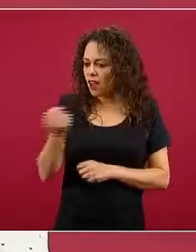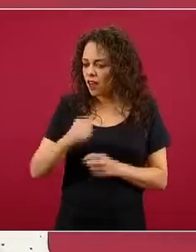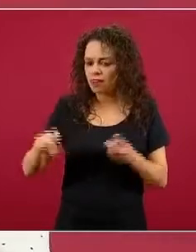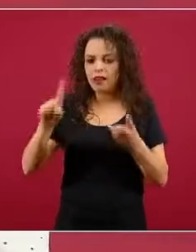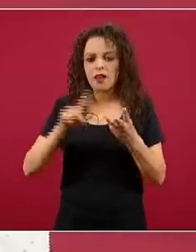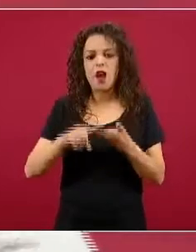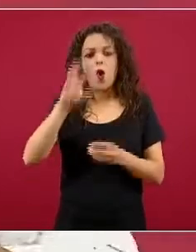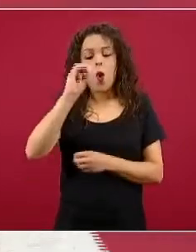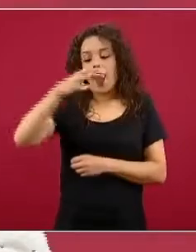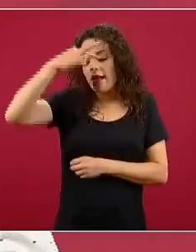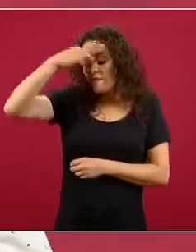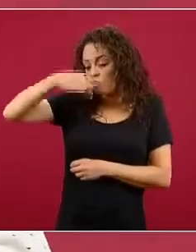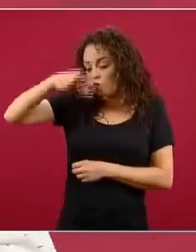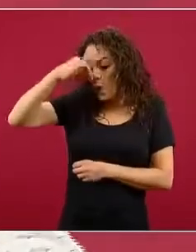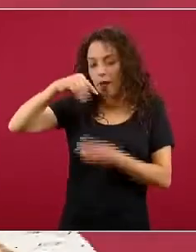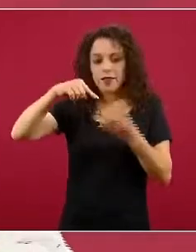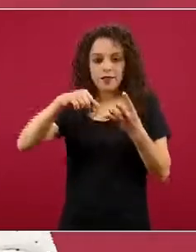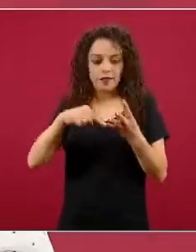estamos esperando